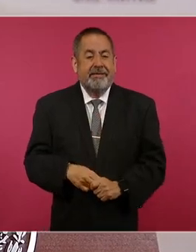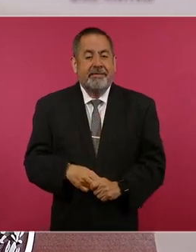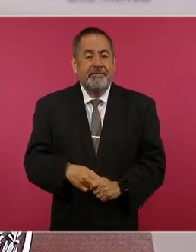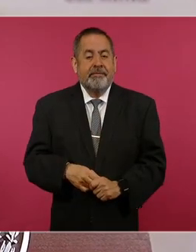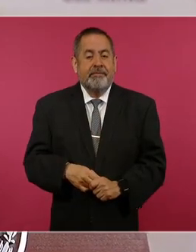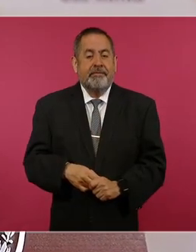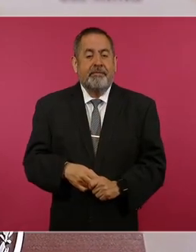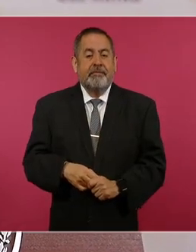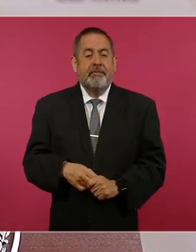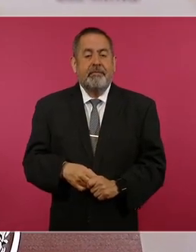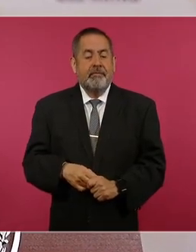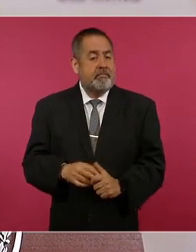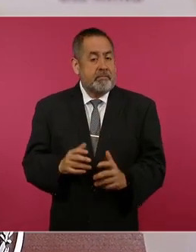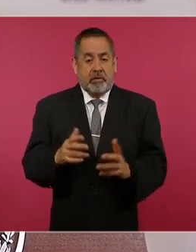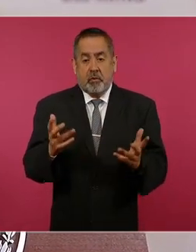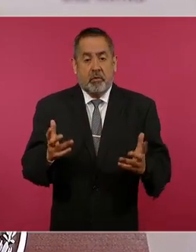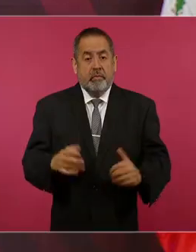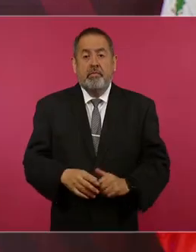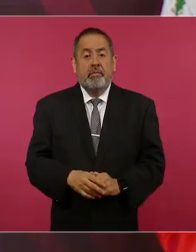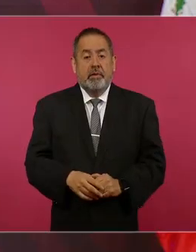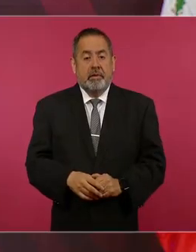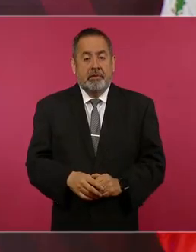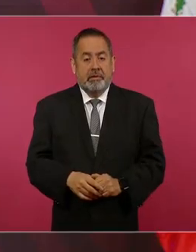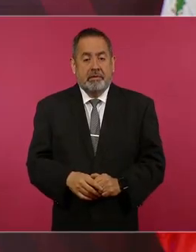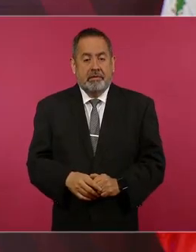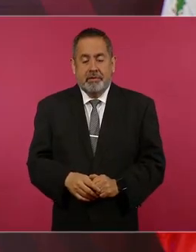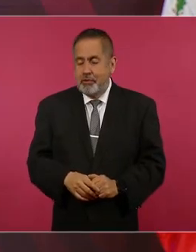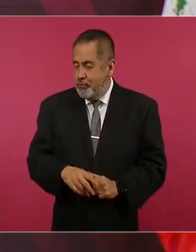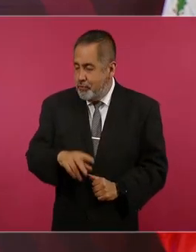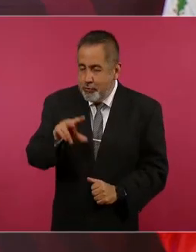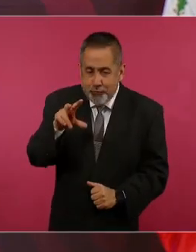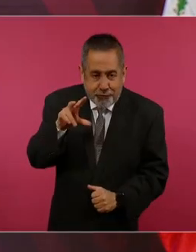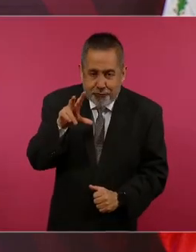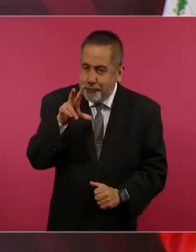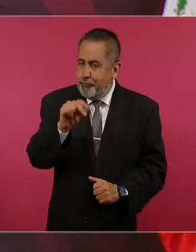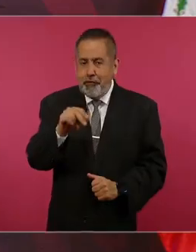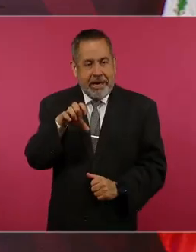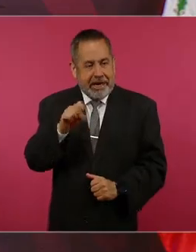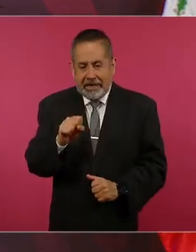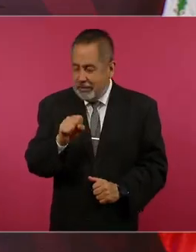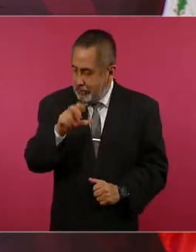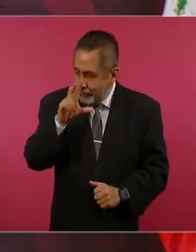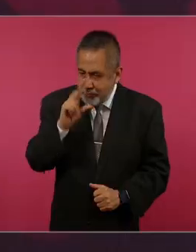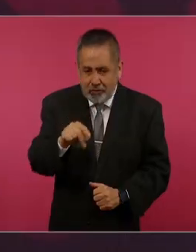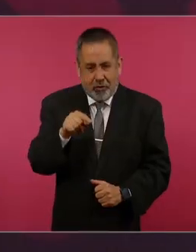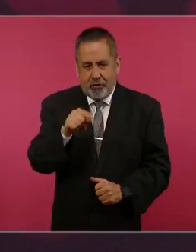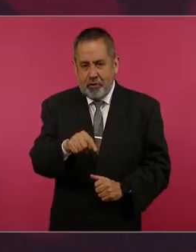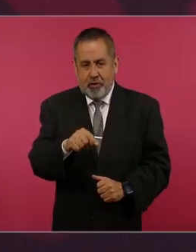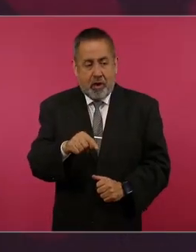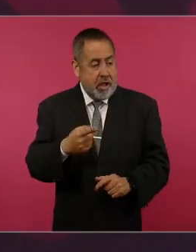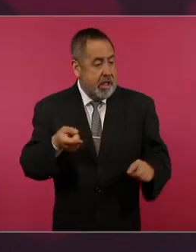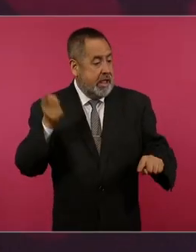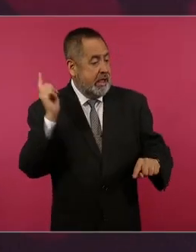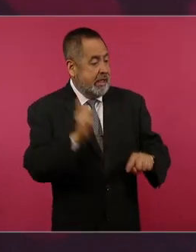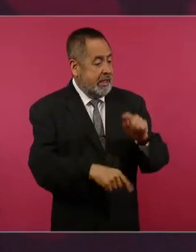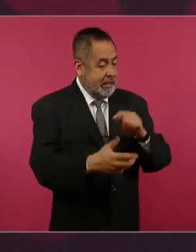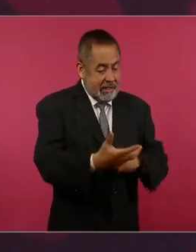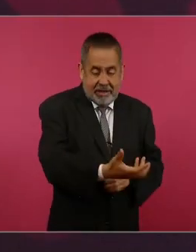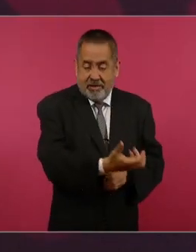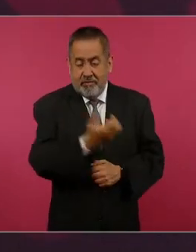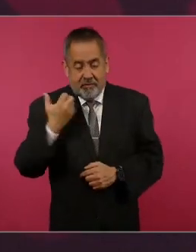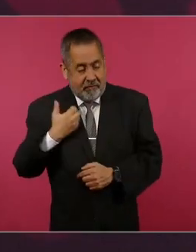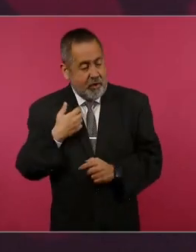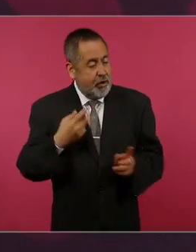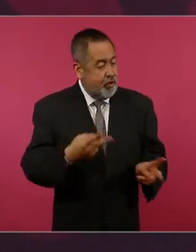Entonces, no es expropiar, robar. Ahora,